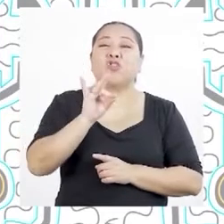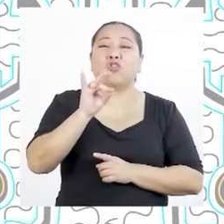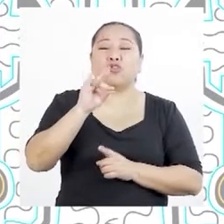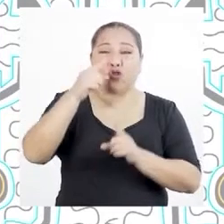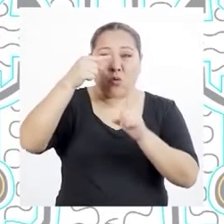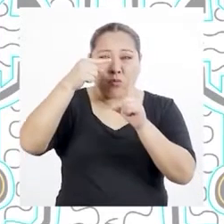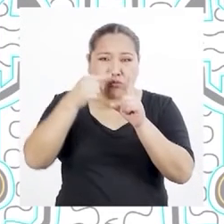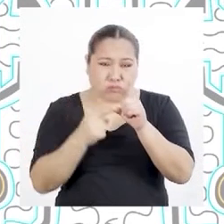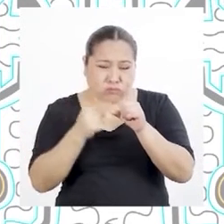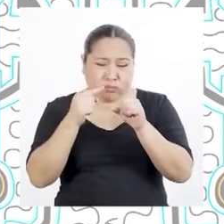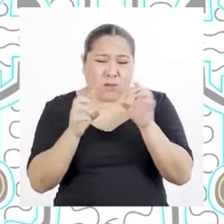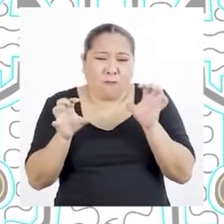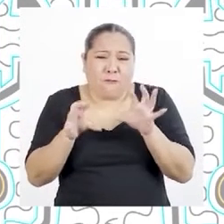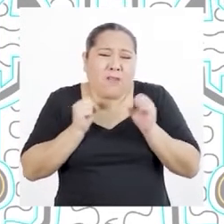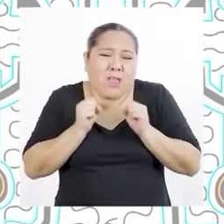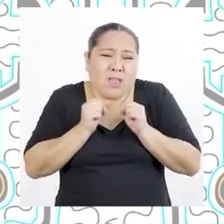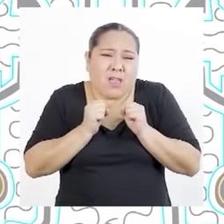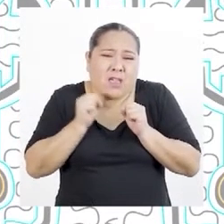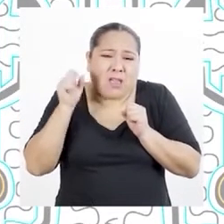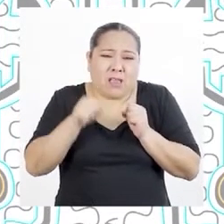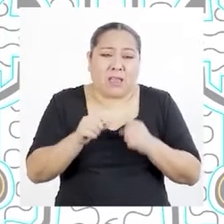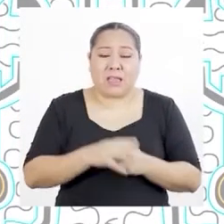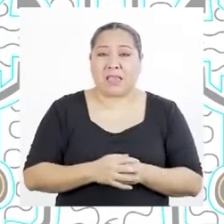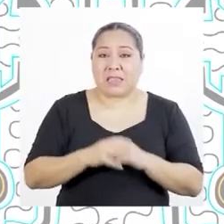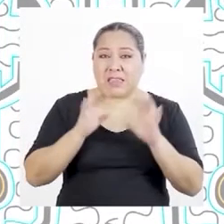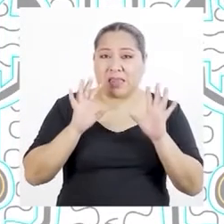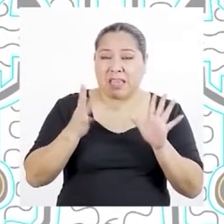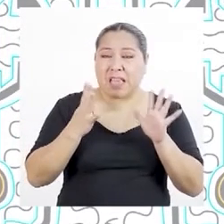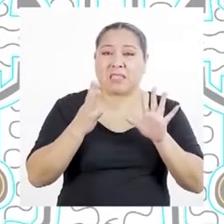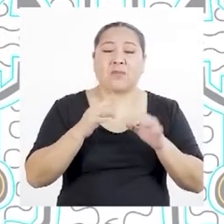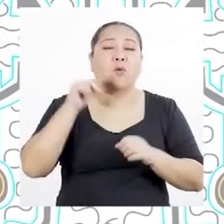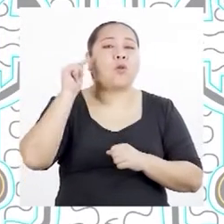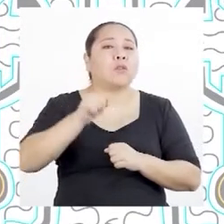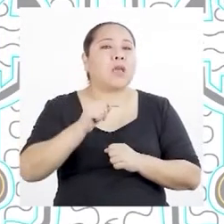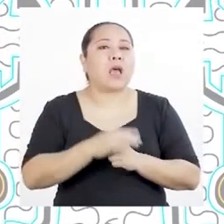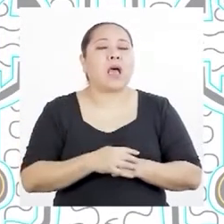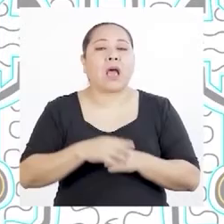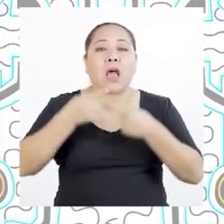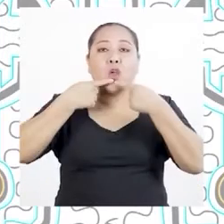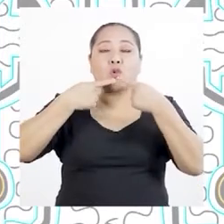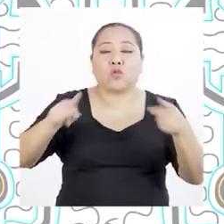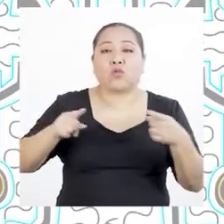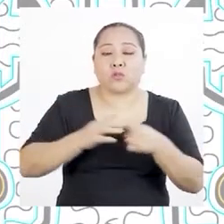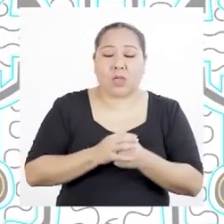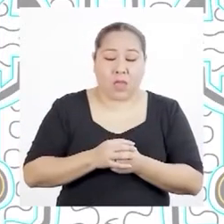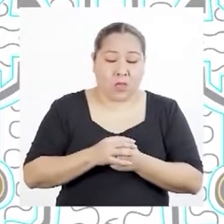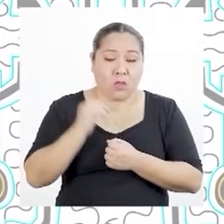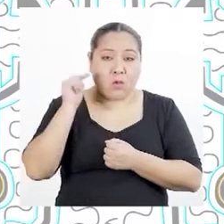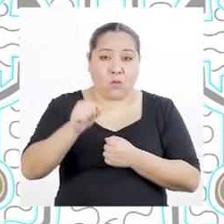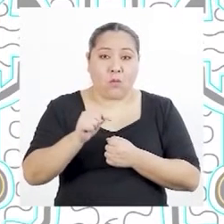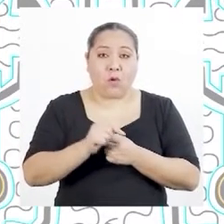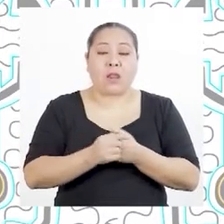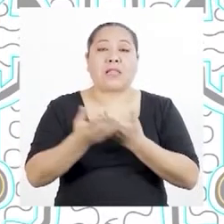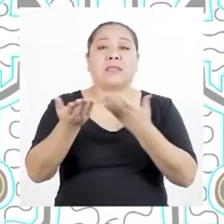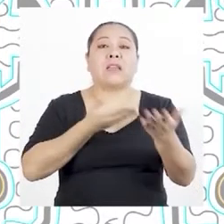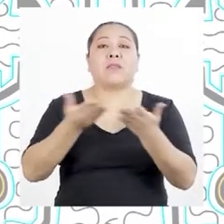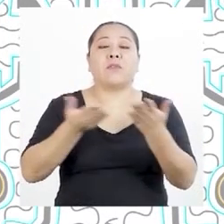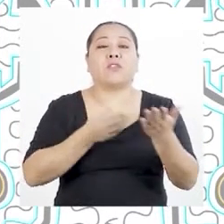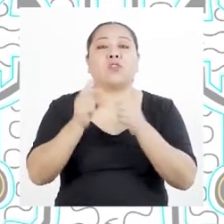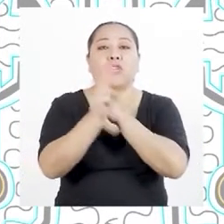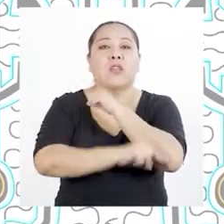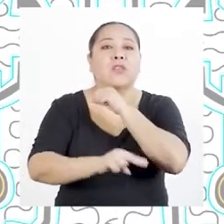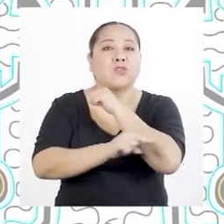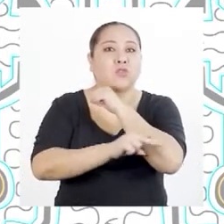friaje. Se ha producido el décimo friaje anunciado por el Servicio Nacional de Meteorología